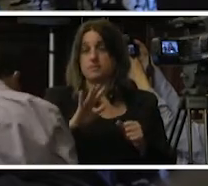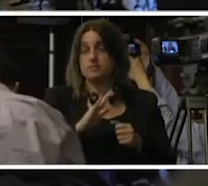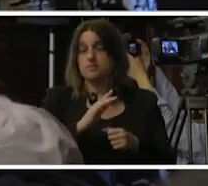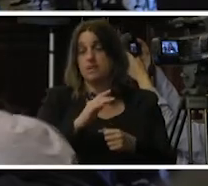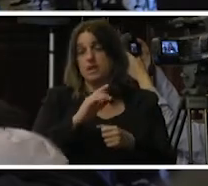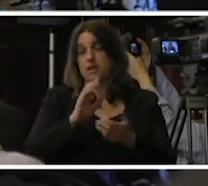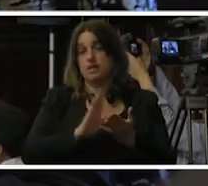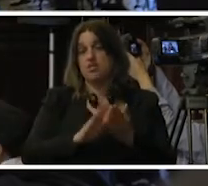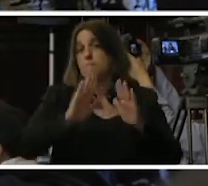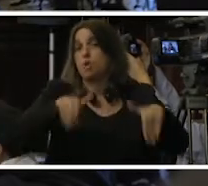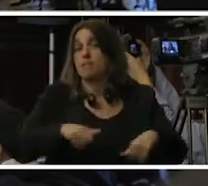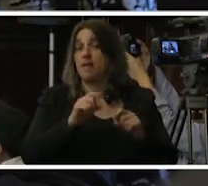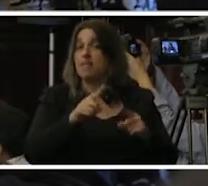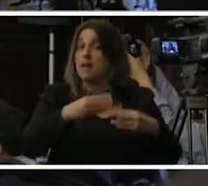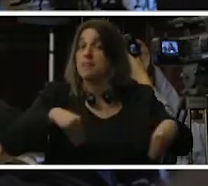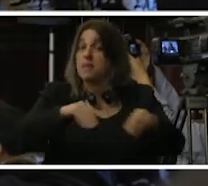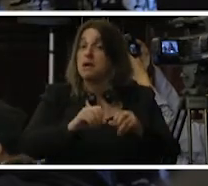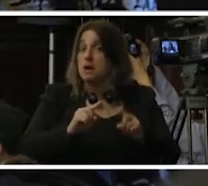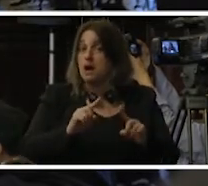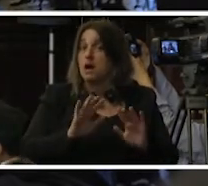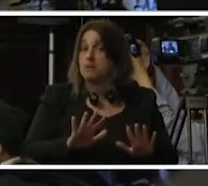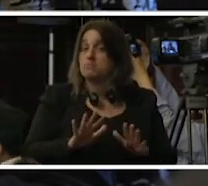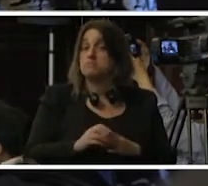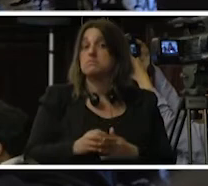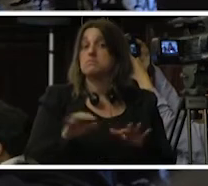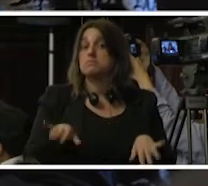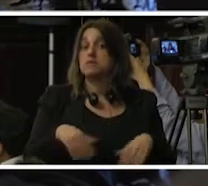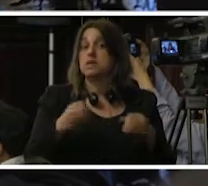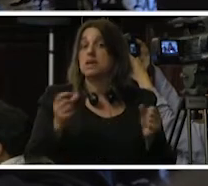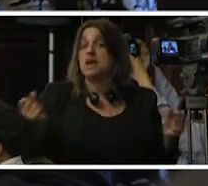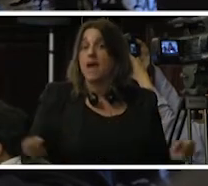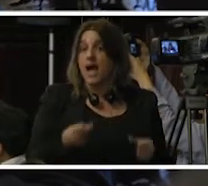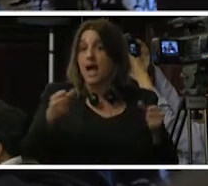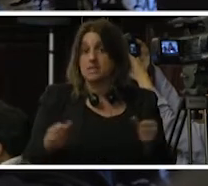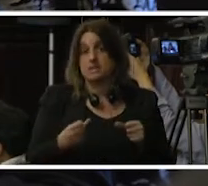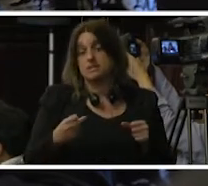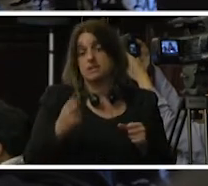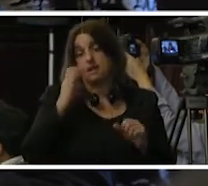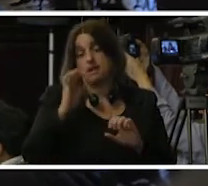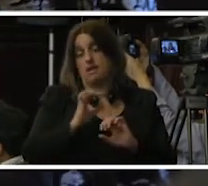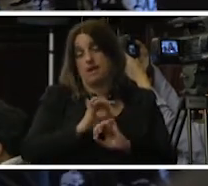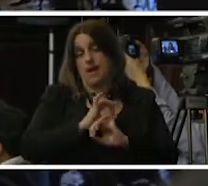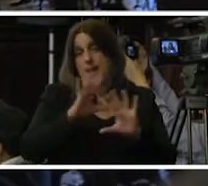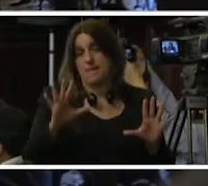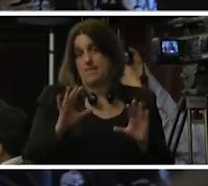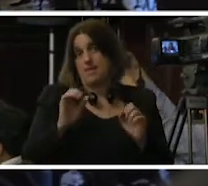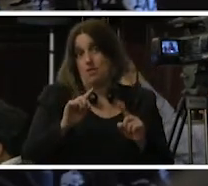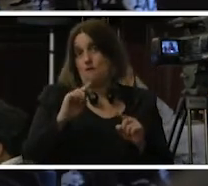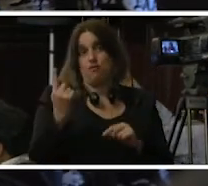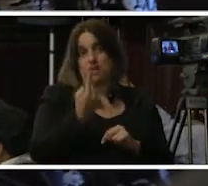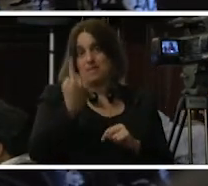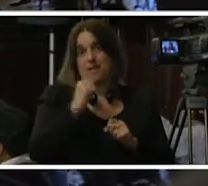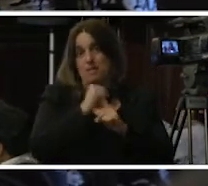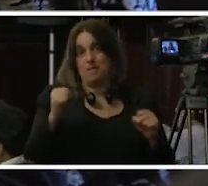propiedad sobre estos territorios que hacen definitivamente a la esencia de